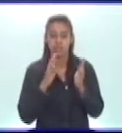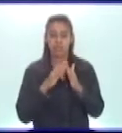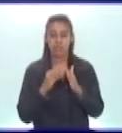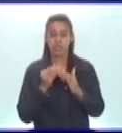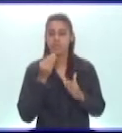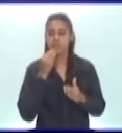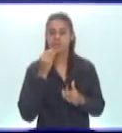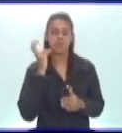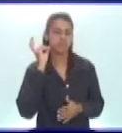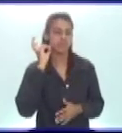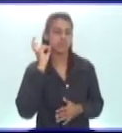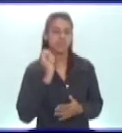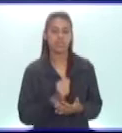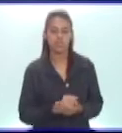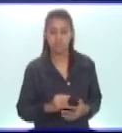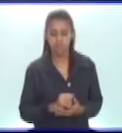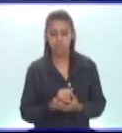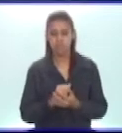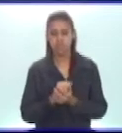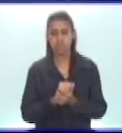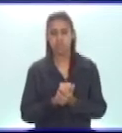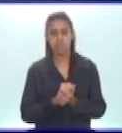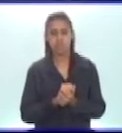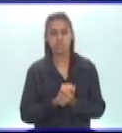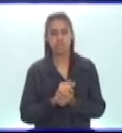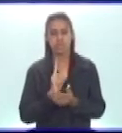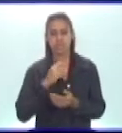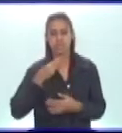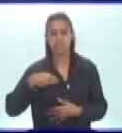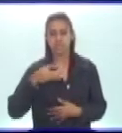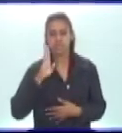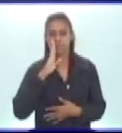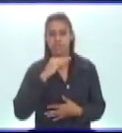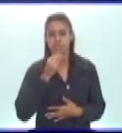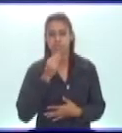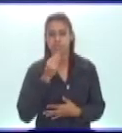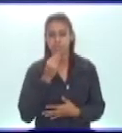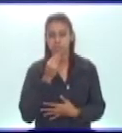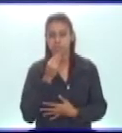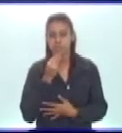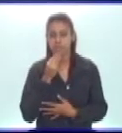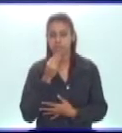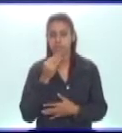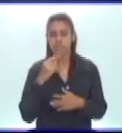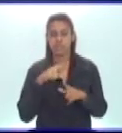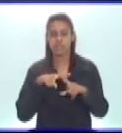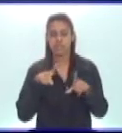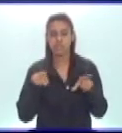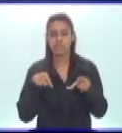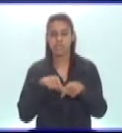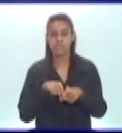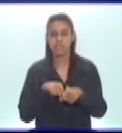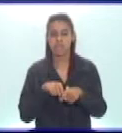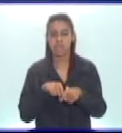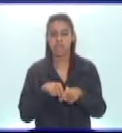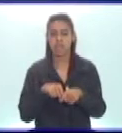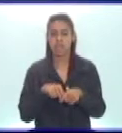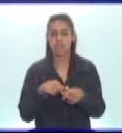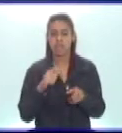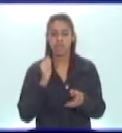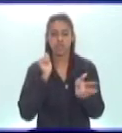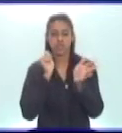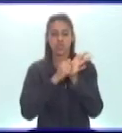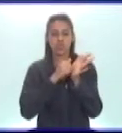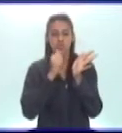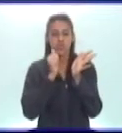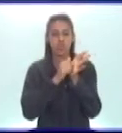haber un sonido y nosotros no podemos desaprovecharlo. Estaríamos hablando de la sala, donde puede existir el toque de la